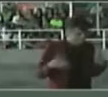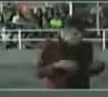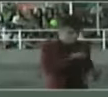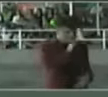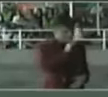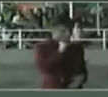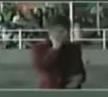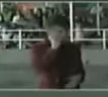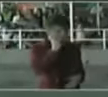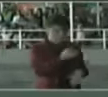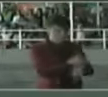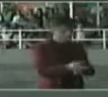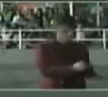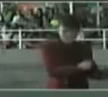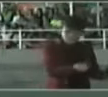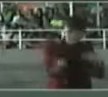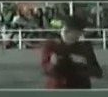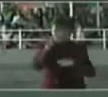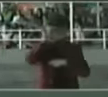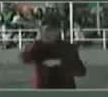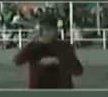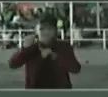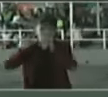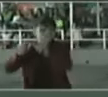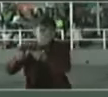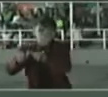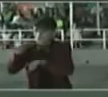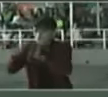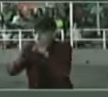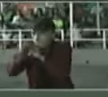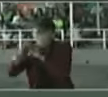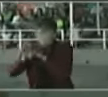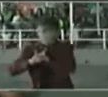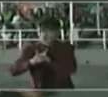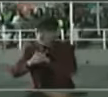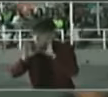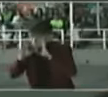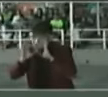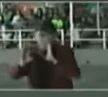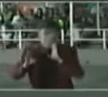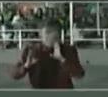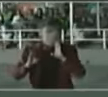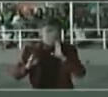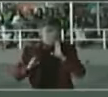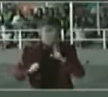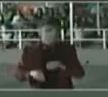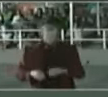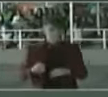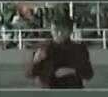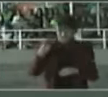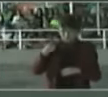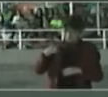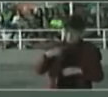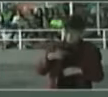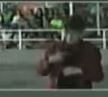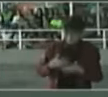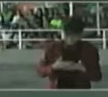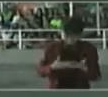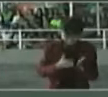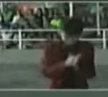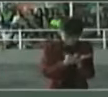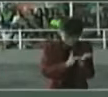Entró a cuidados intensivos. Mi esposa un día me había dicho: encontré un texto en la